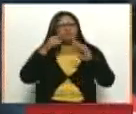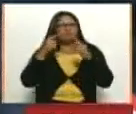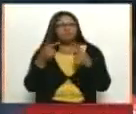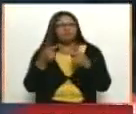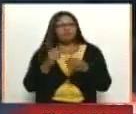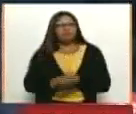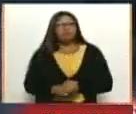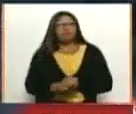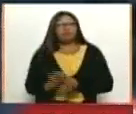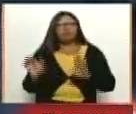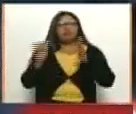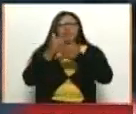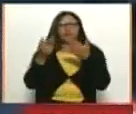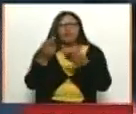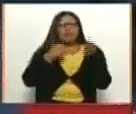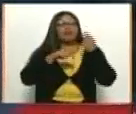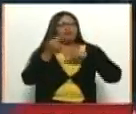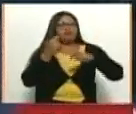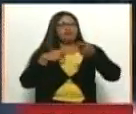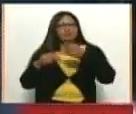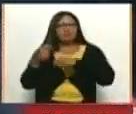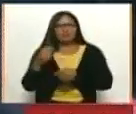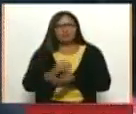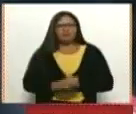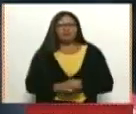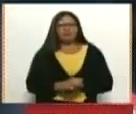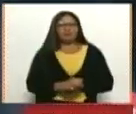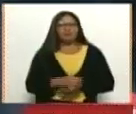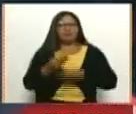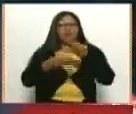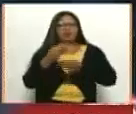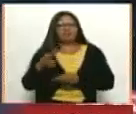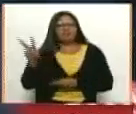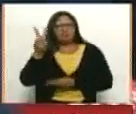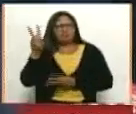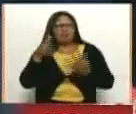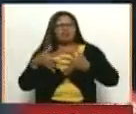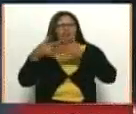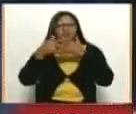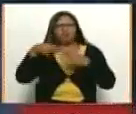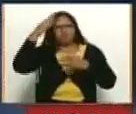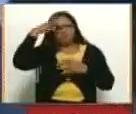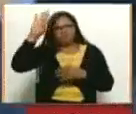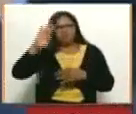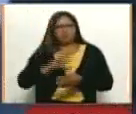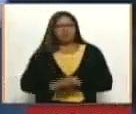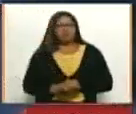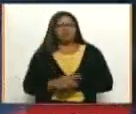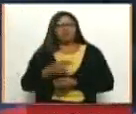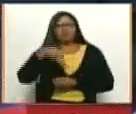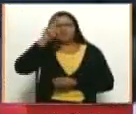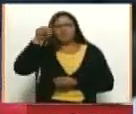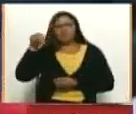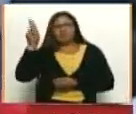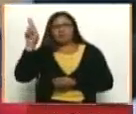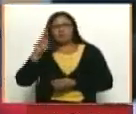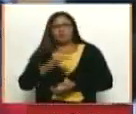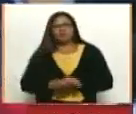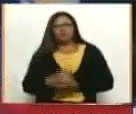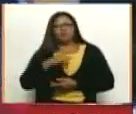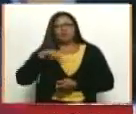destrabar las negociaciones que realiza Venezuela, Estados Unidos y México y Noruega, con un